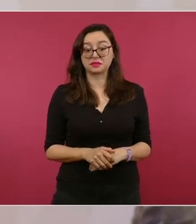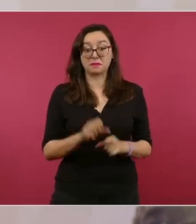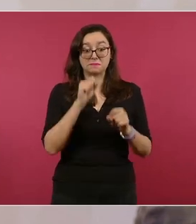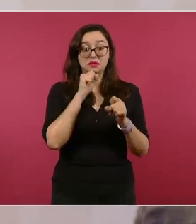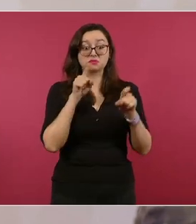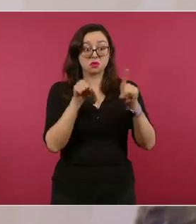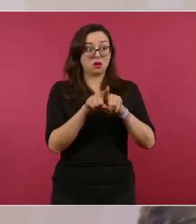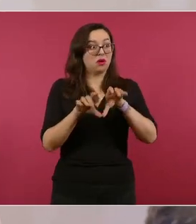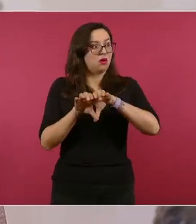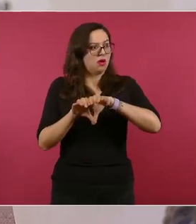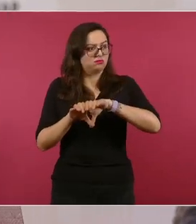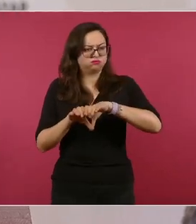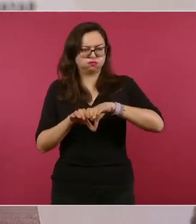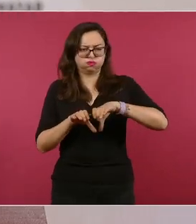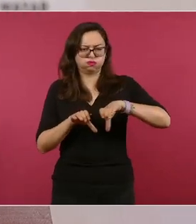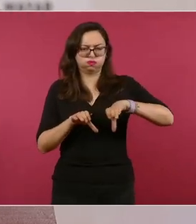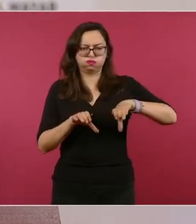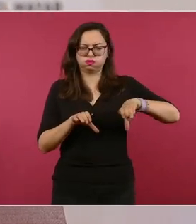de